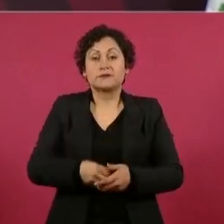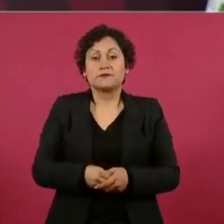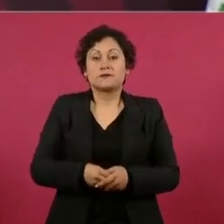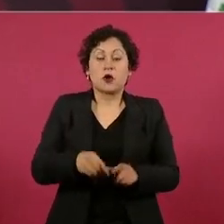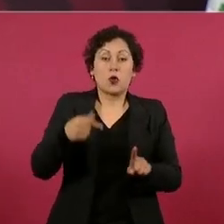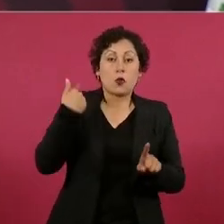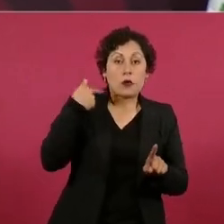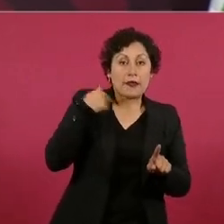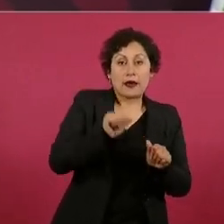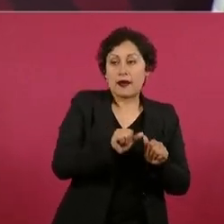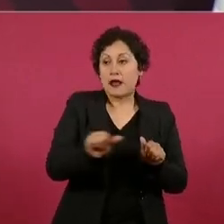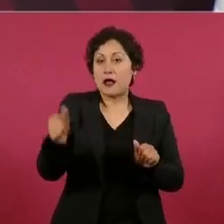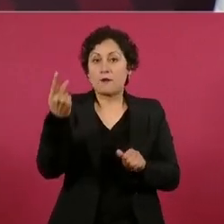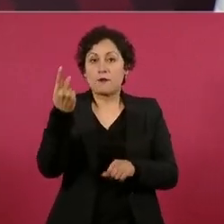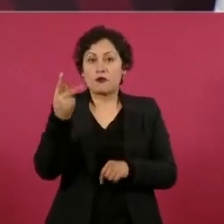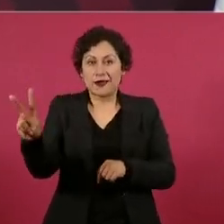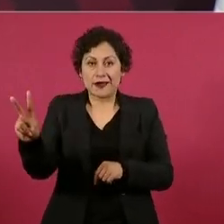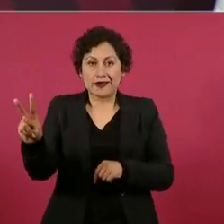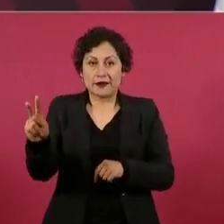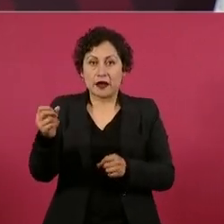de Guadalajara a Vallarta